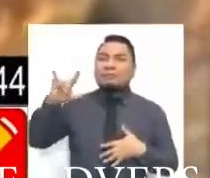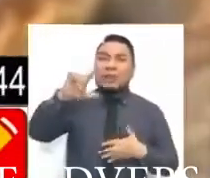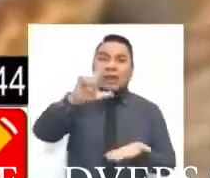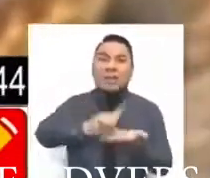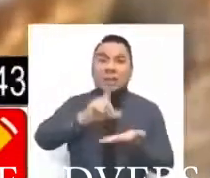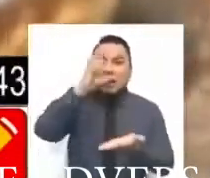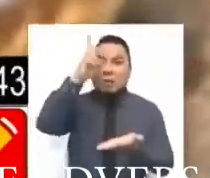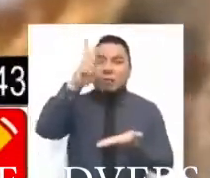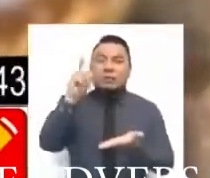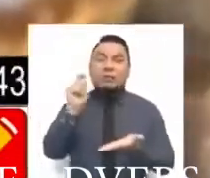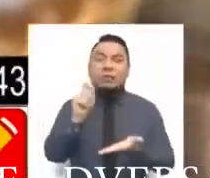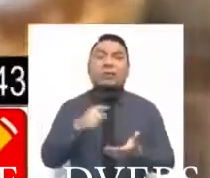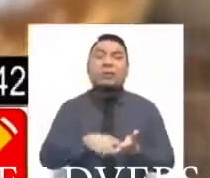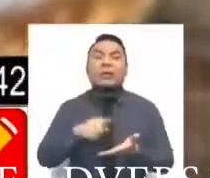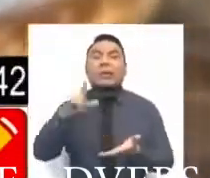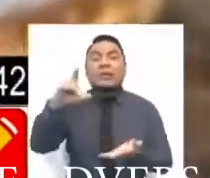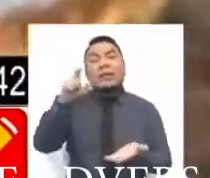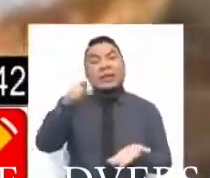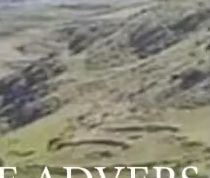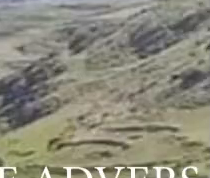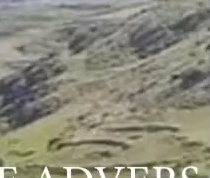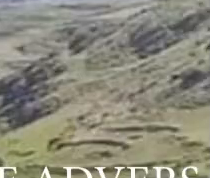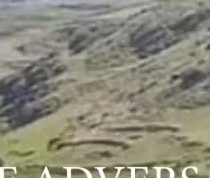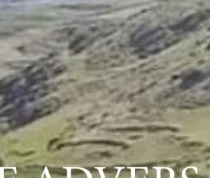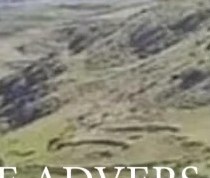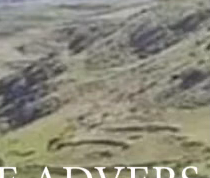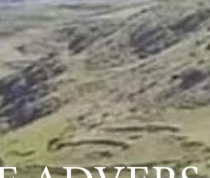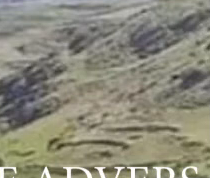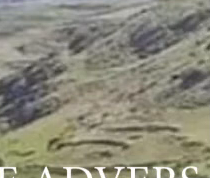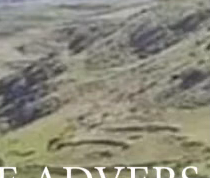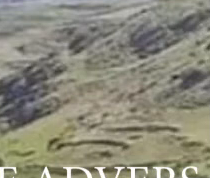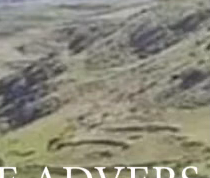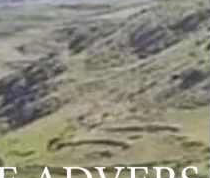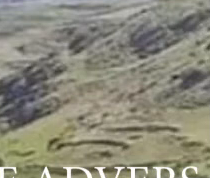al Cusco que del Cusco a Machu Picchu?